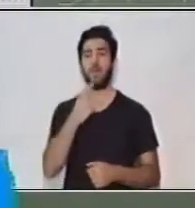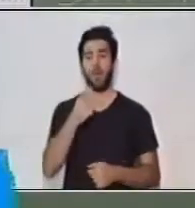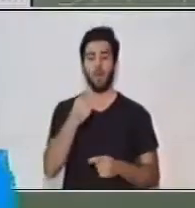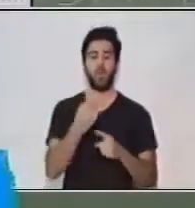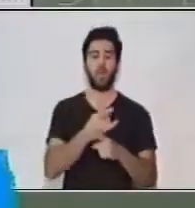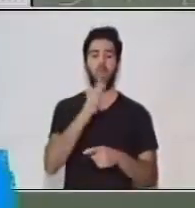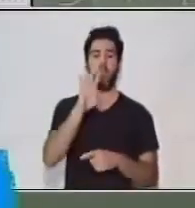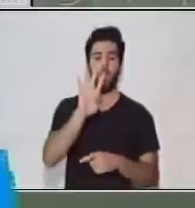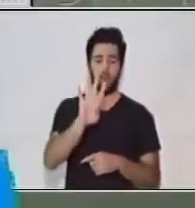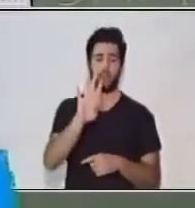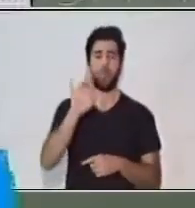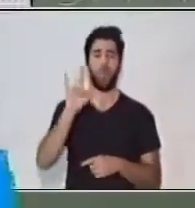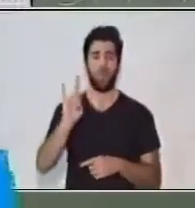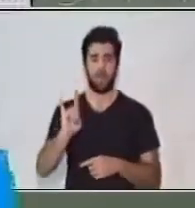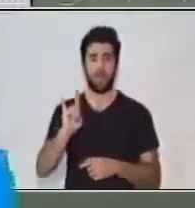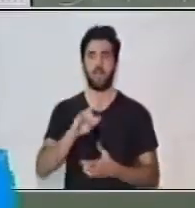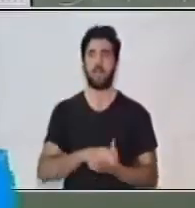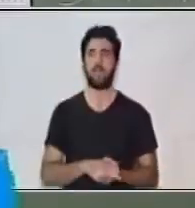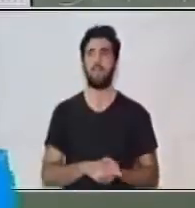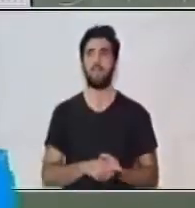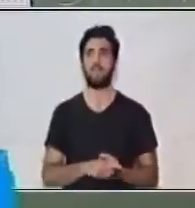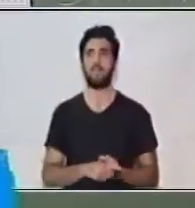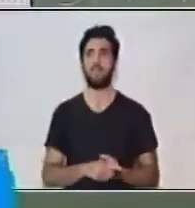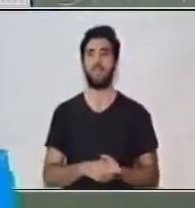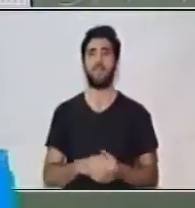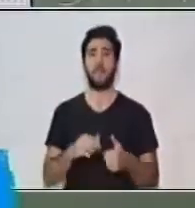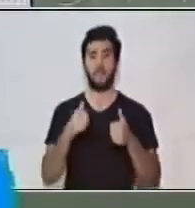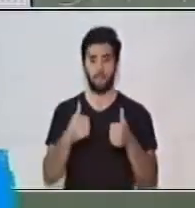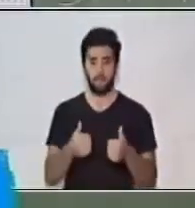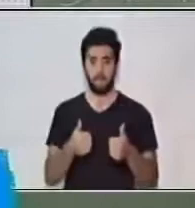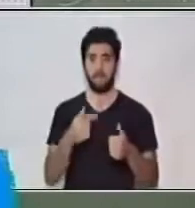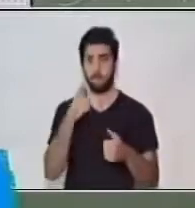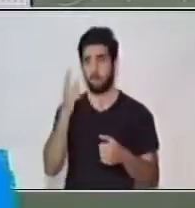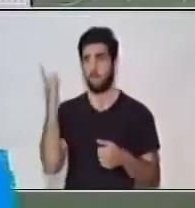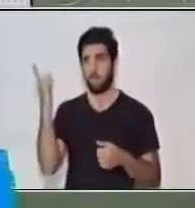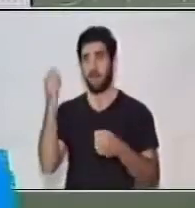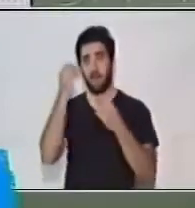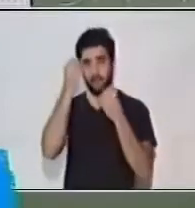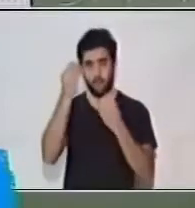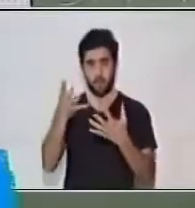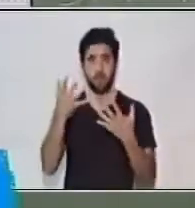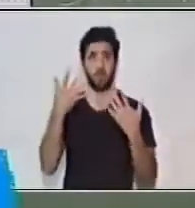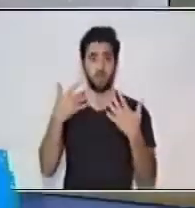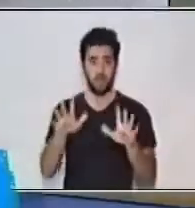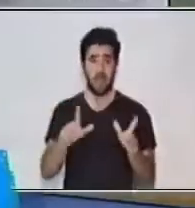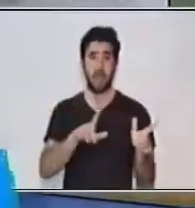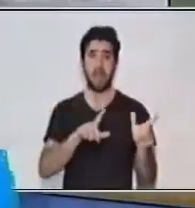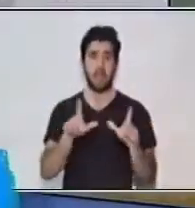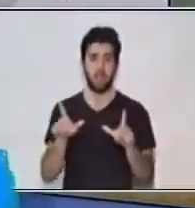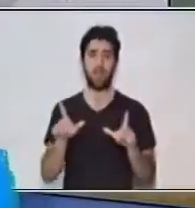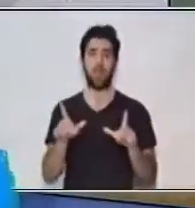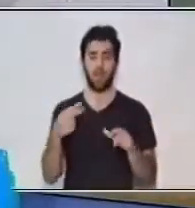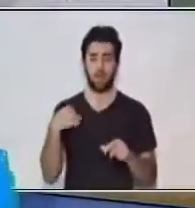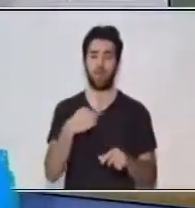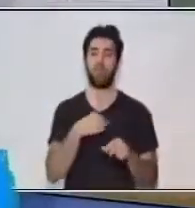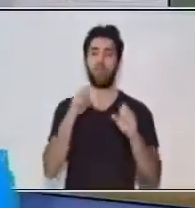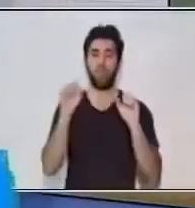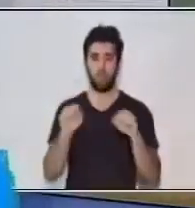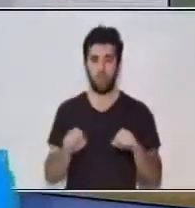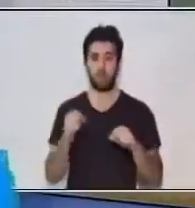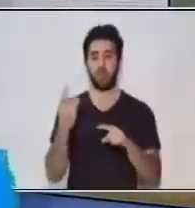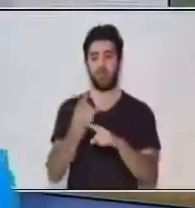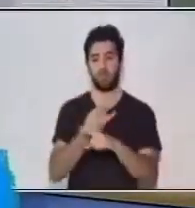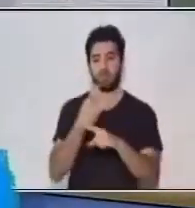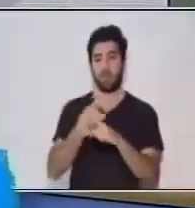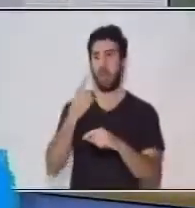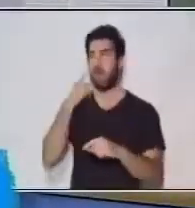Muy bien, entonces ya teniendo esta información, ya podemos venir y utilizar nuestro cuadro para empezar